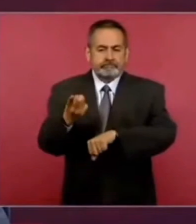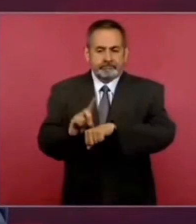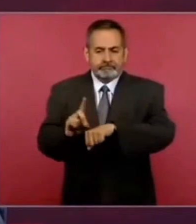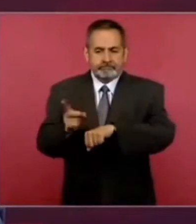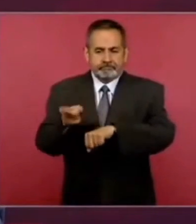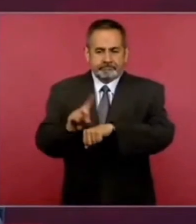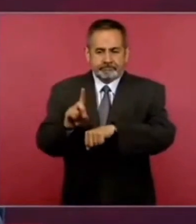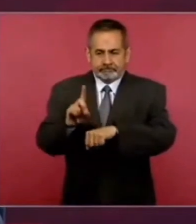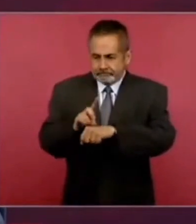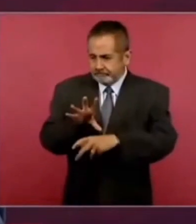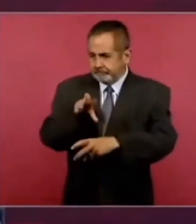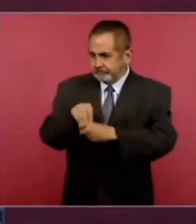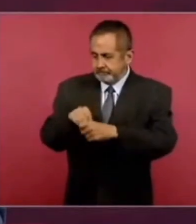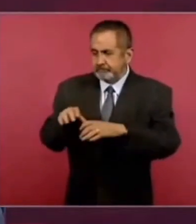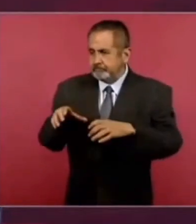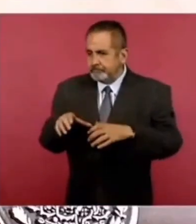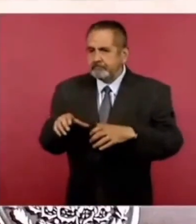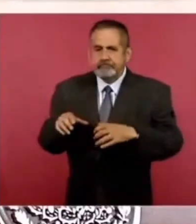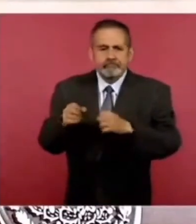Y también para que